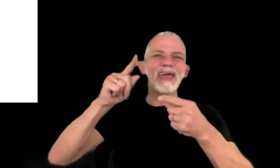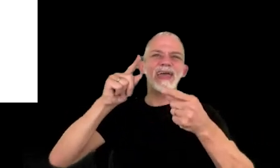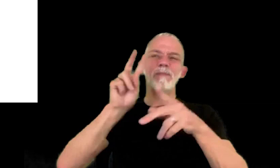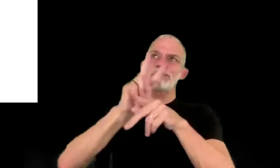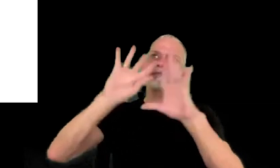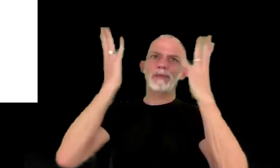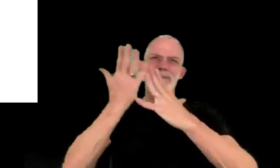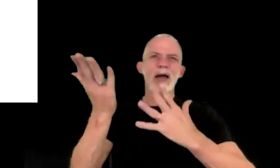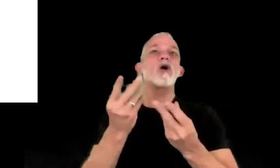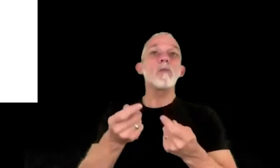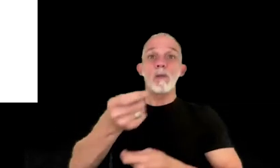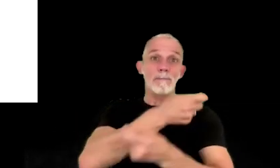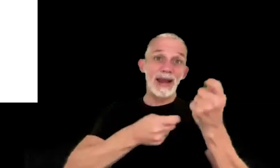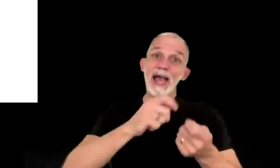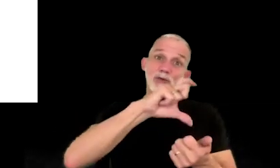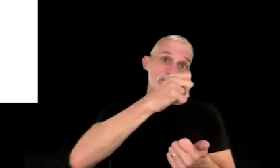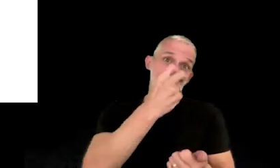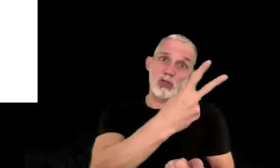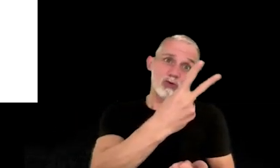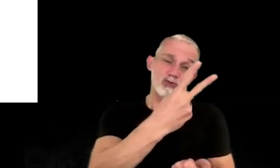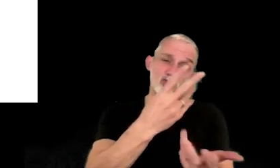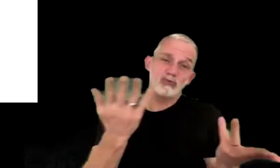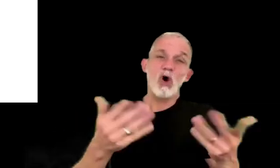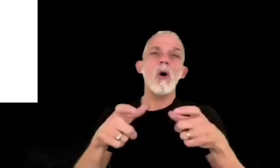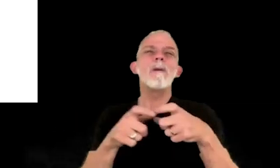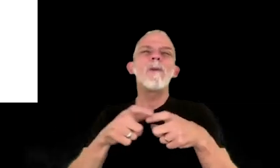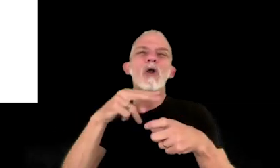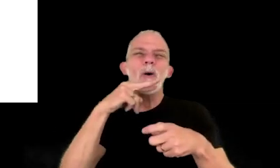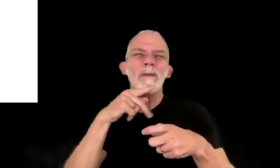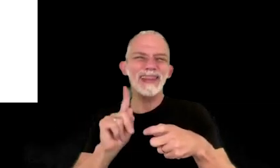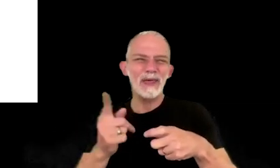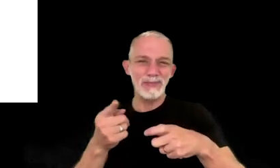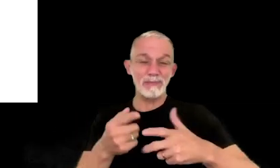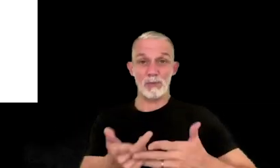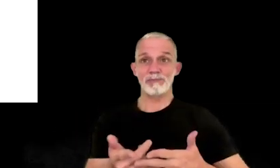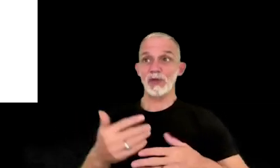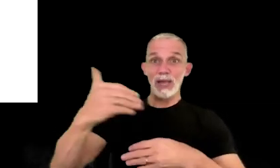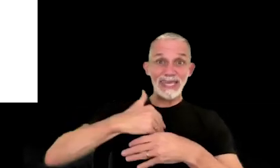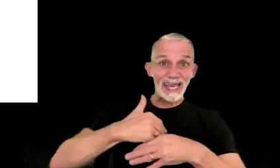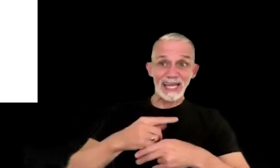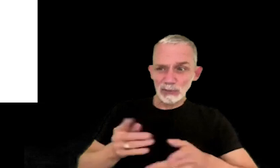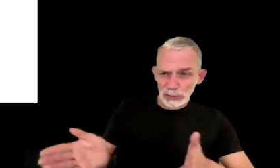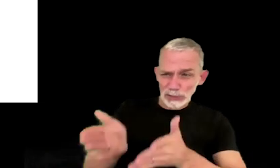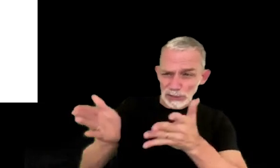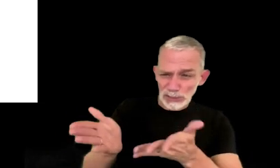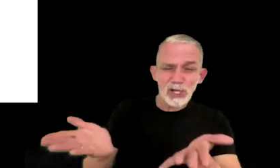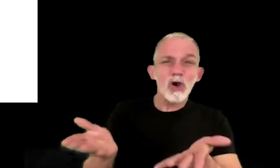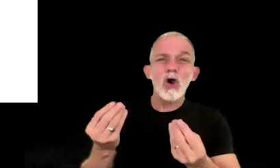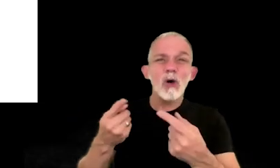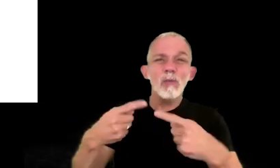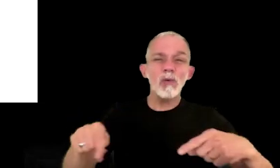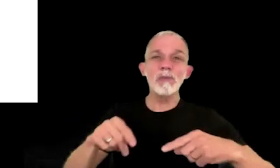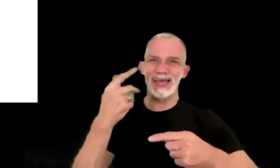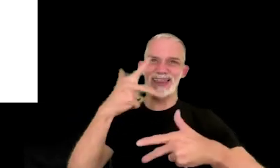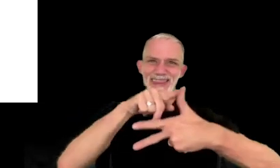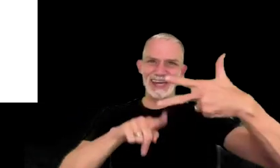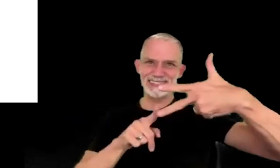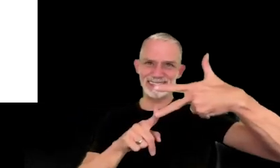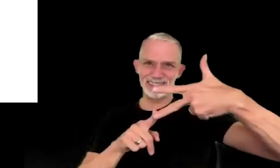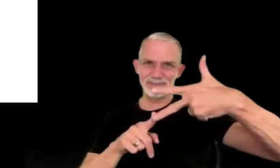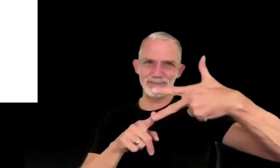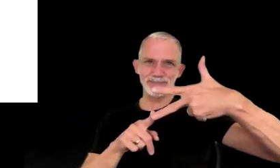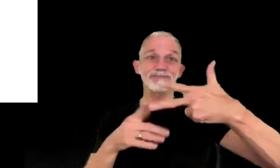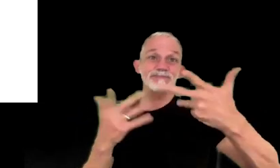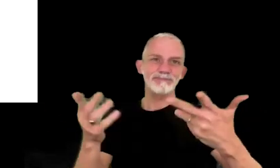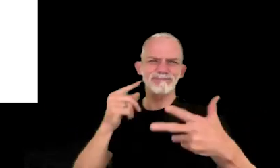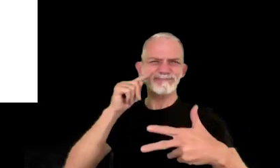con los mercados de carbono, con los bonos verdes. La gestión de ingresos e incentivos a través de estos tres aspectos, nos indica el